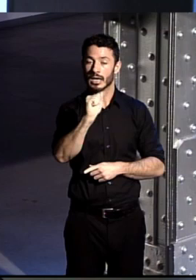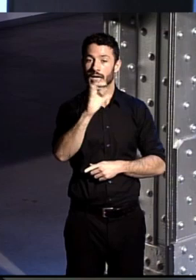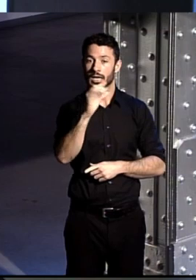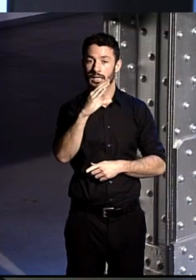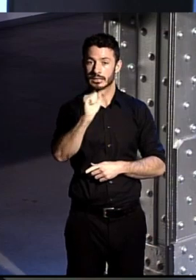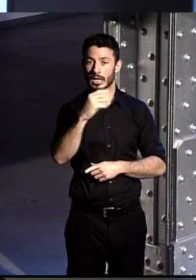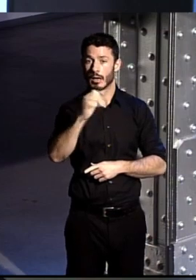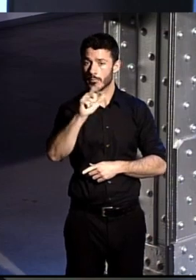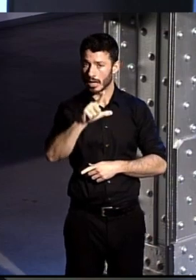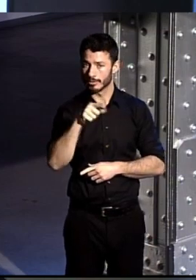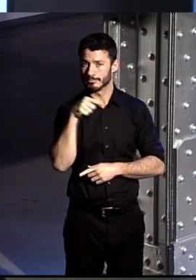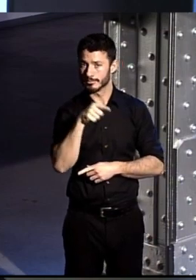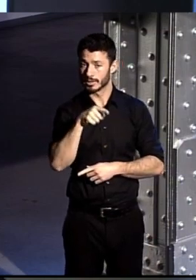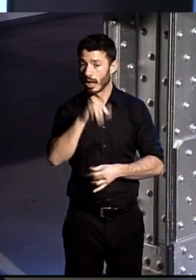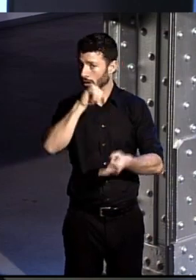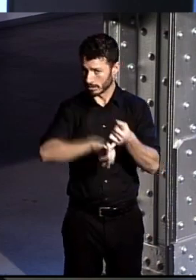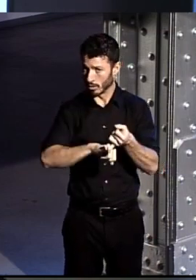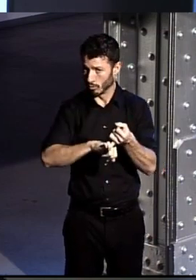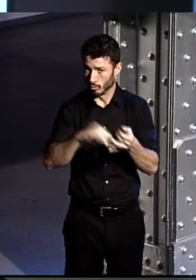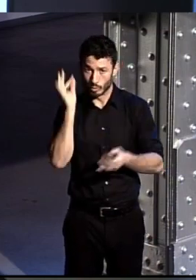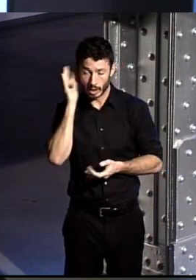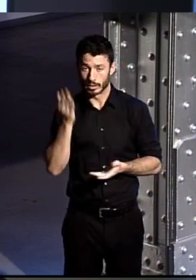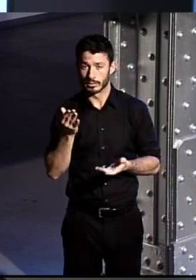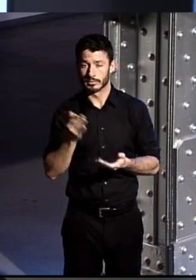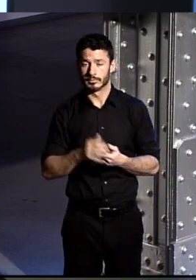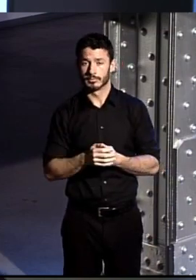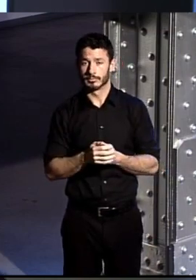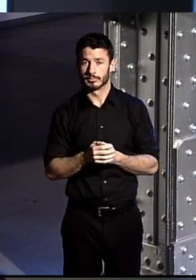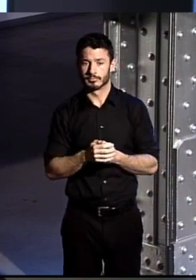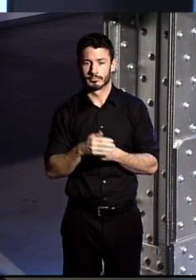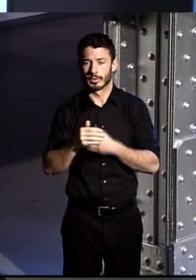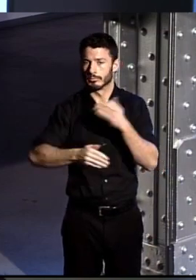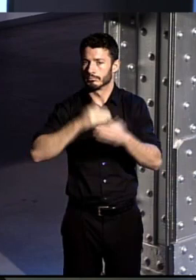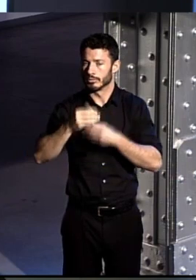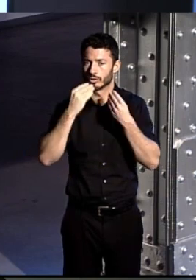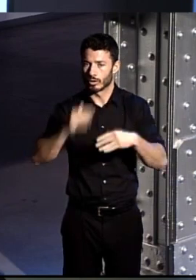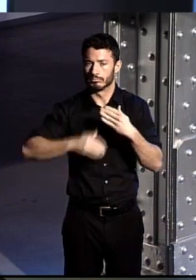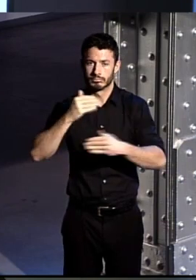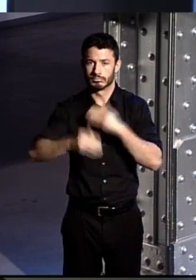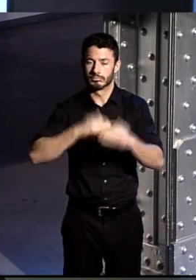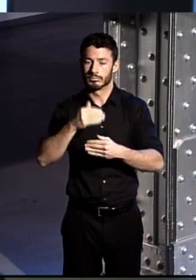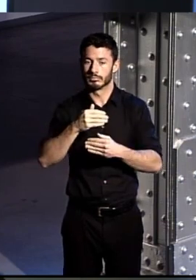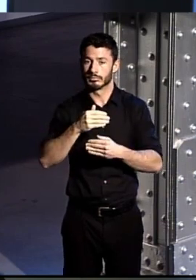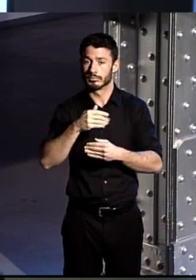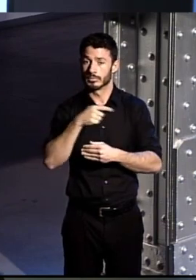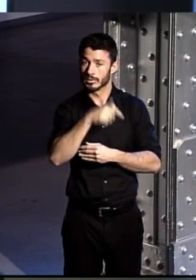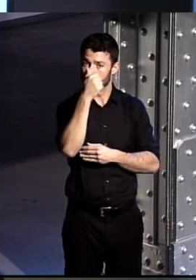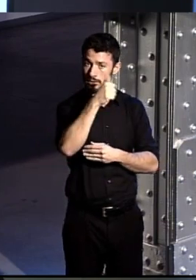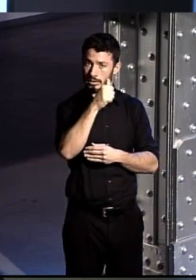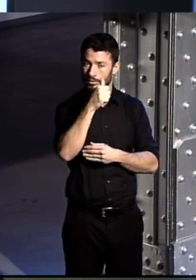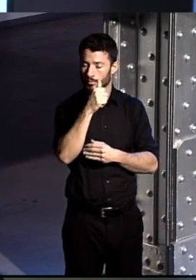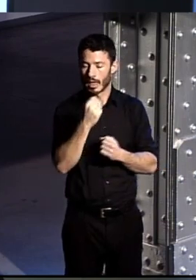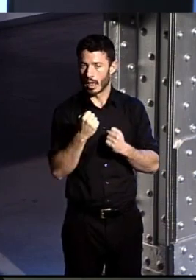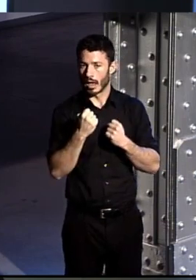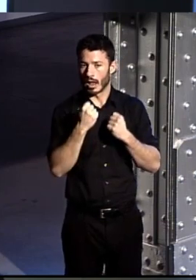César Cascabel está casado con Cornelia Cascabel. Hay un momento en el que él tiene un encuentro a la